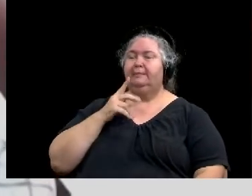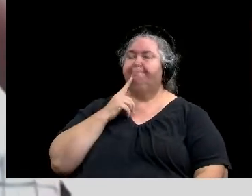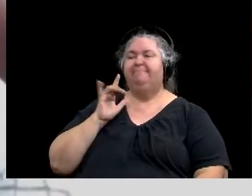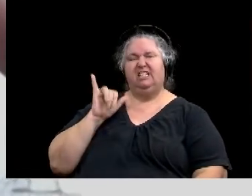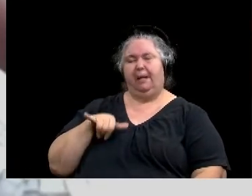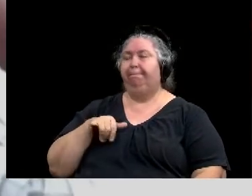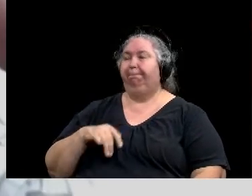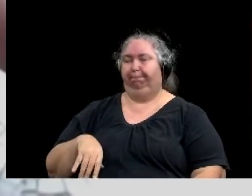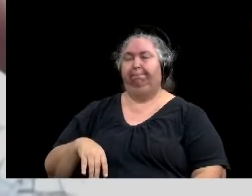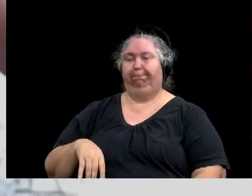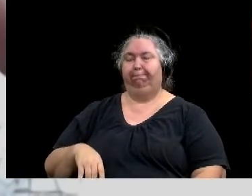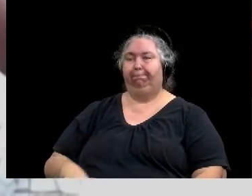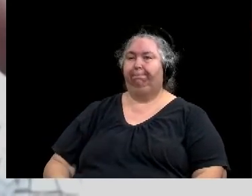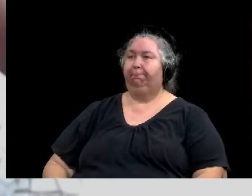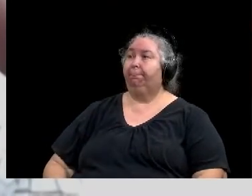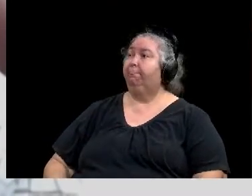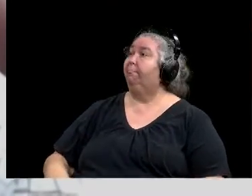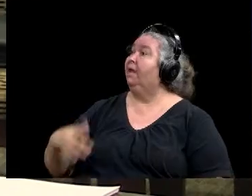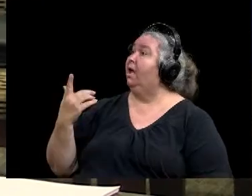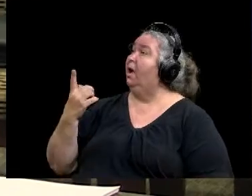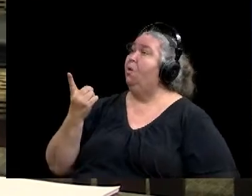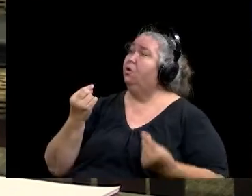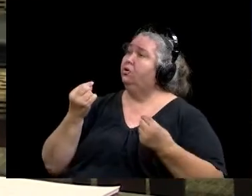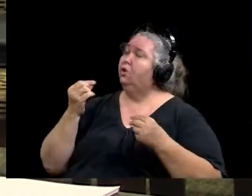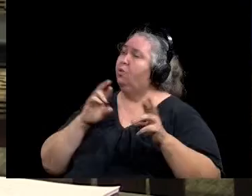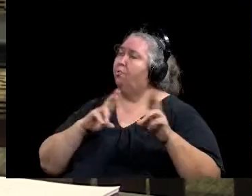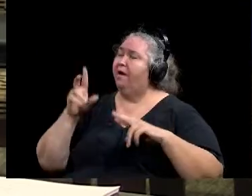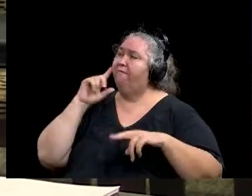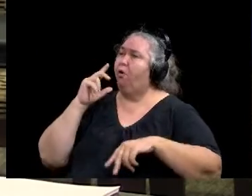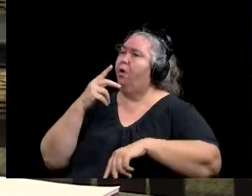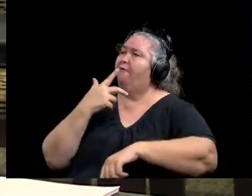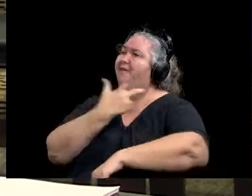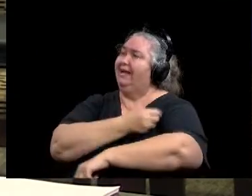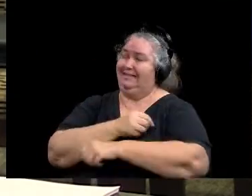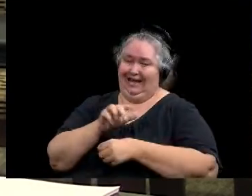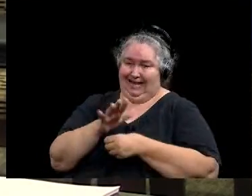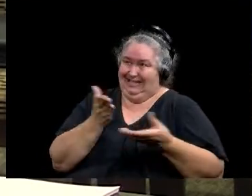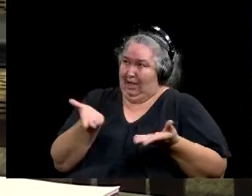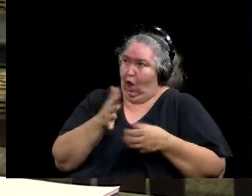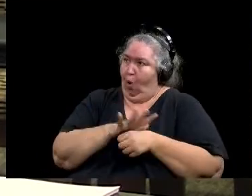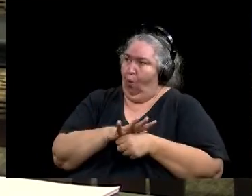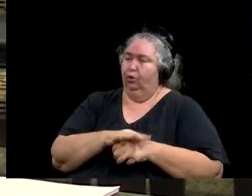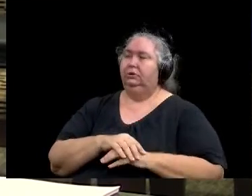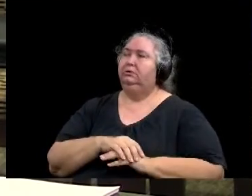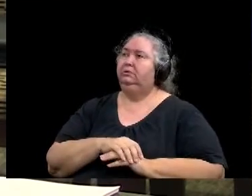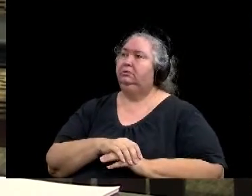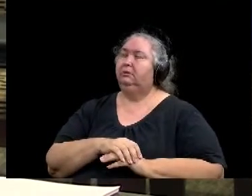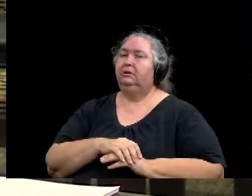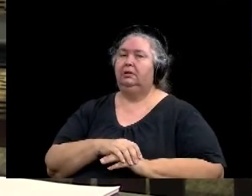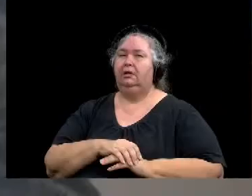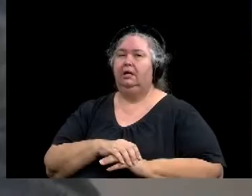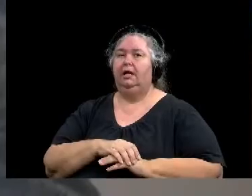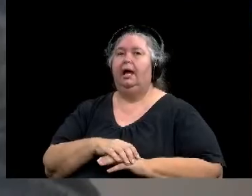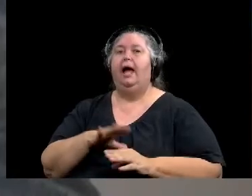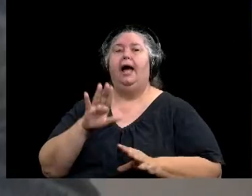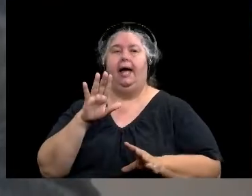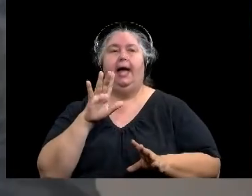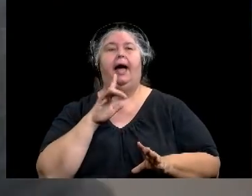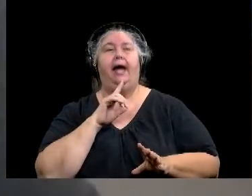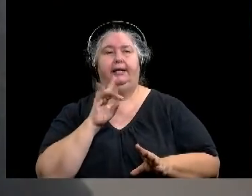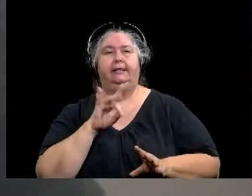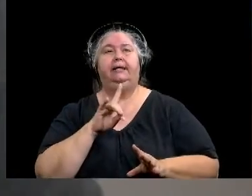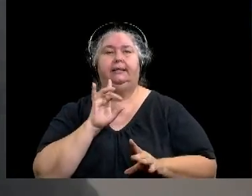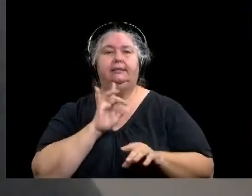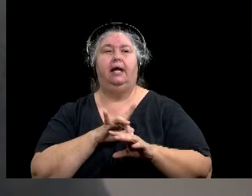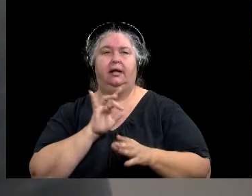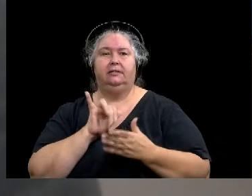atenderlos que ha sido para atender a las vacunas localmente así es que yo